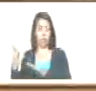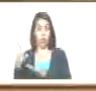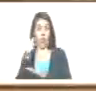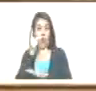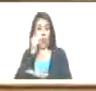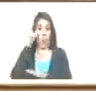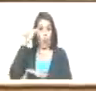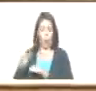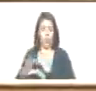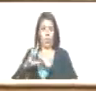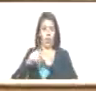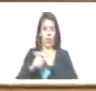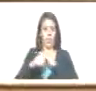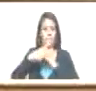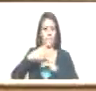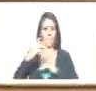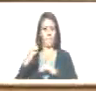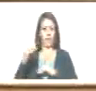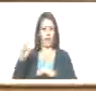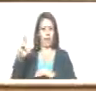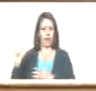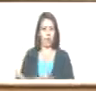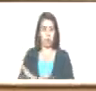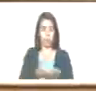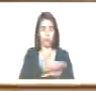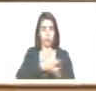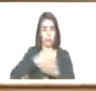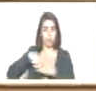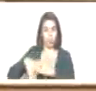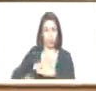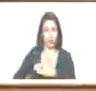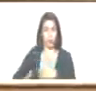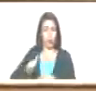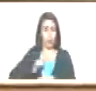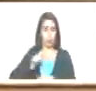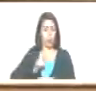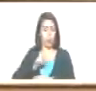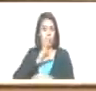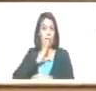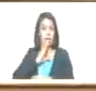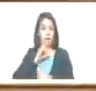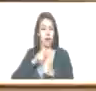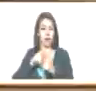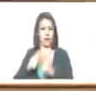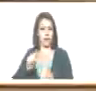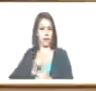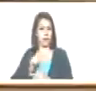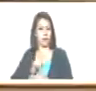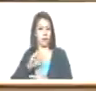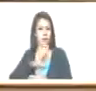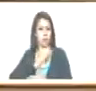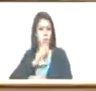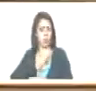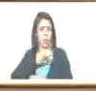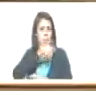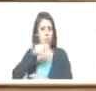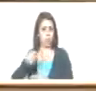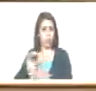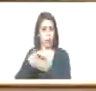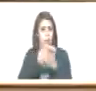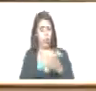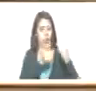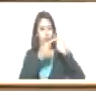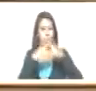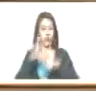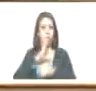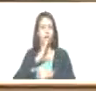Tinoco, se embolsilló los bonos cero cupón para el beneficio de sus bancos y para el beneficio de sus colegas dueños de otros bancos.